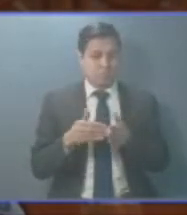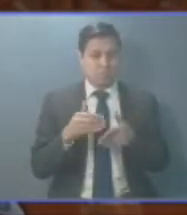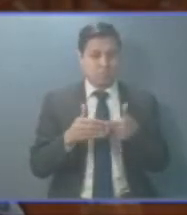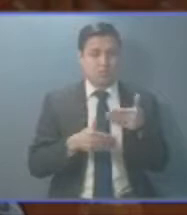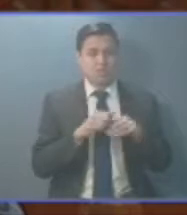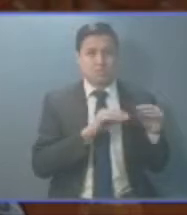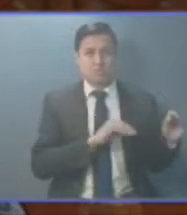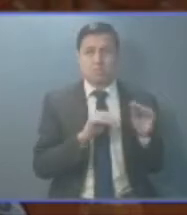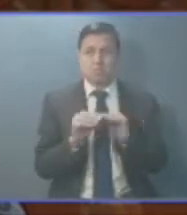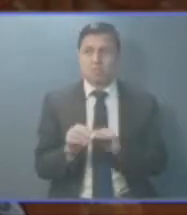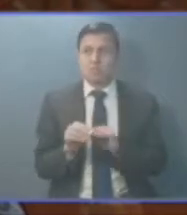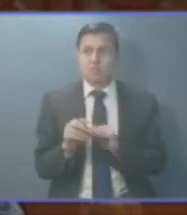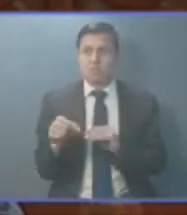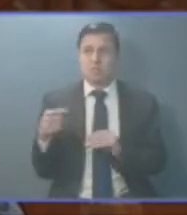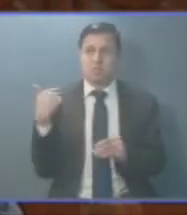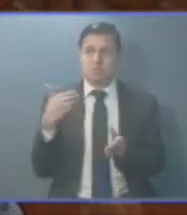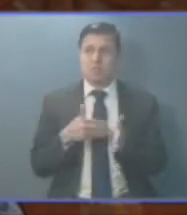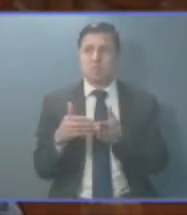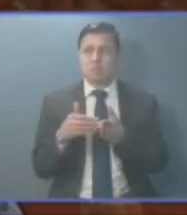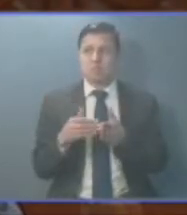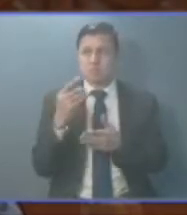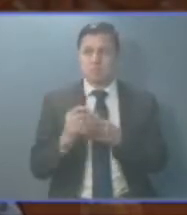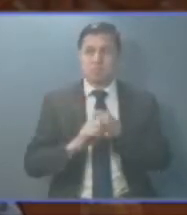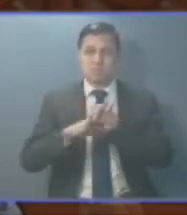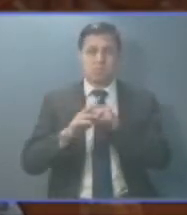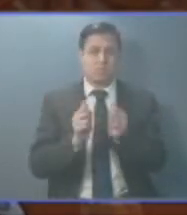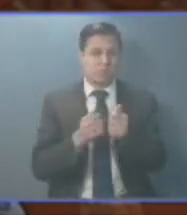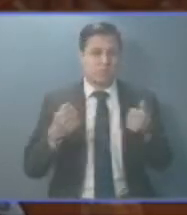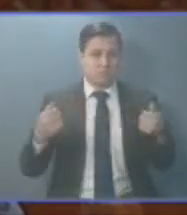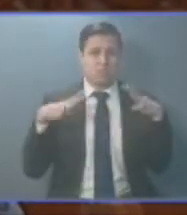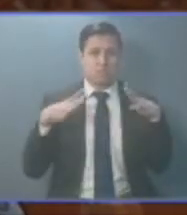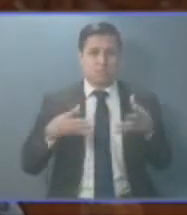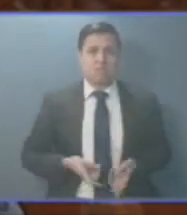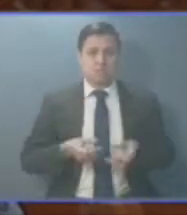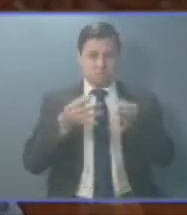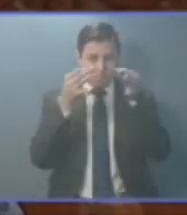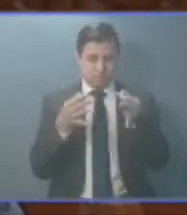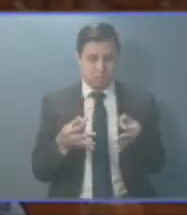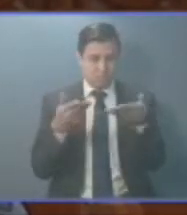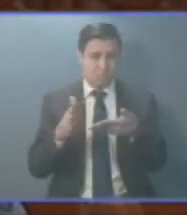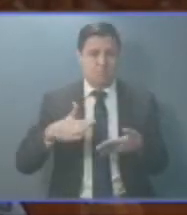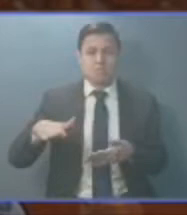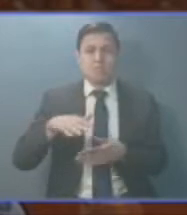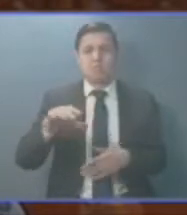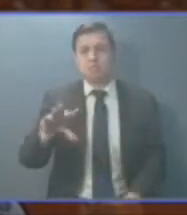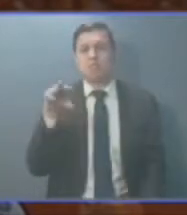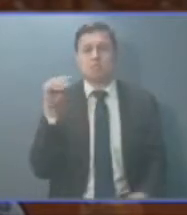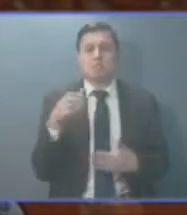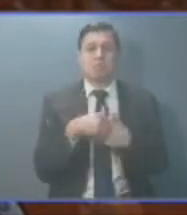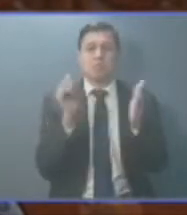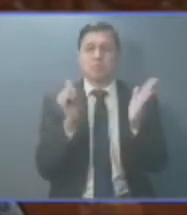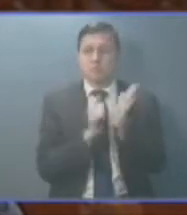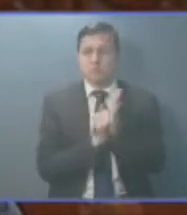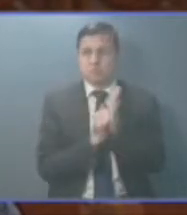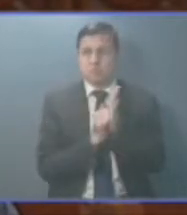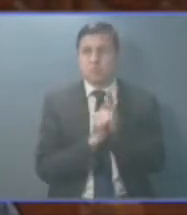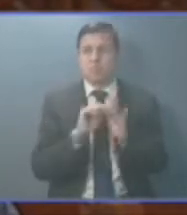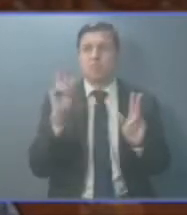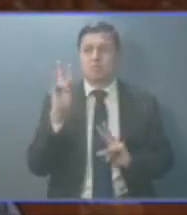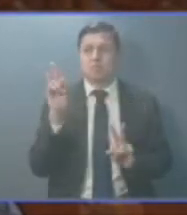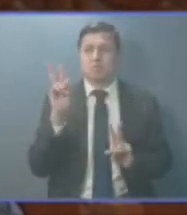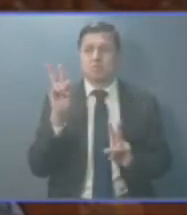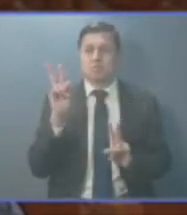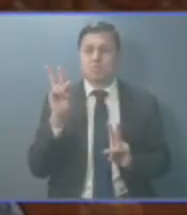entrará en vigencia a partir del día de su publicación en el Diario Oficial, dado en el Salón Azul del Palacio